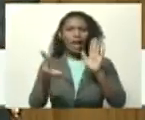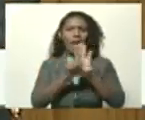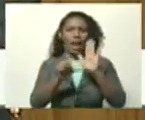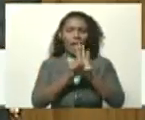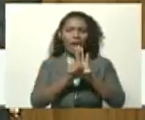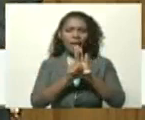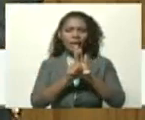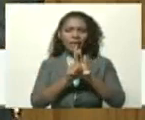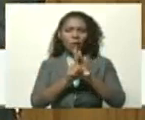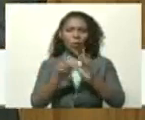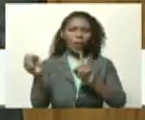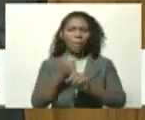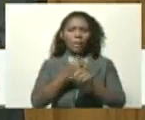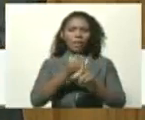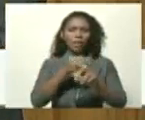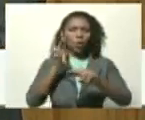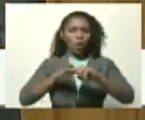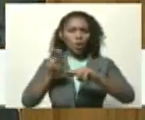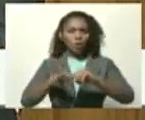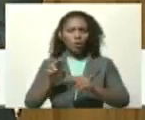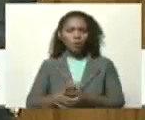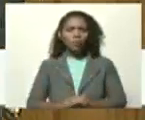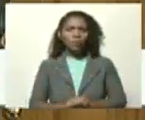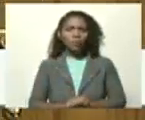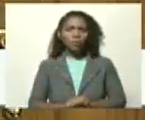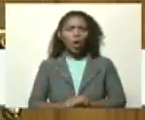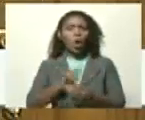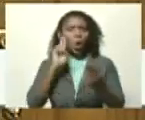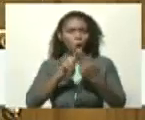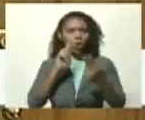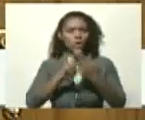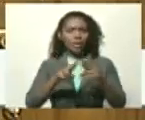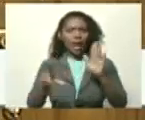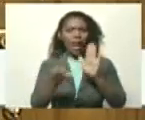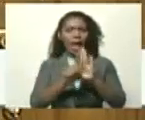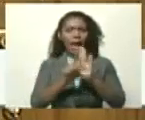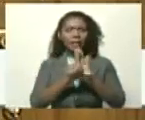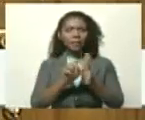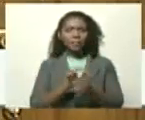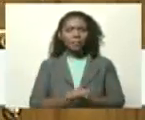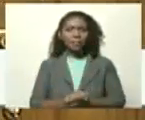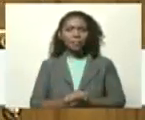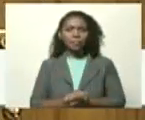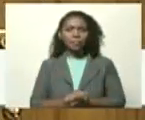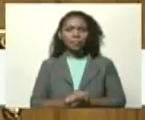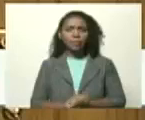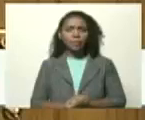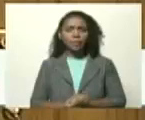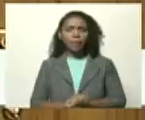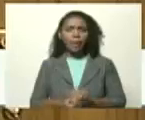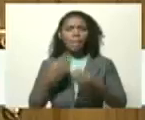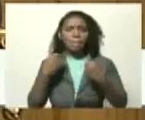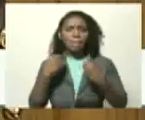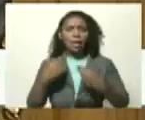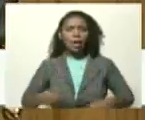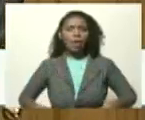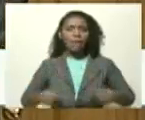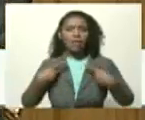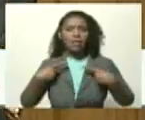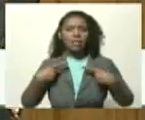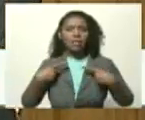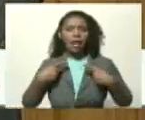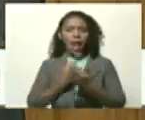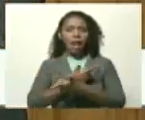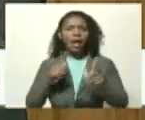contra el maltrato infantil? ¿Conoce la ley para una vida libre de violencia de nuestras